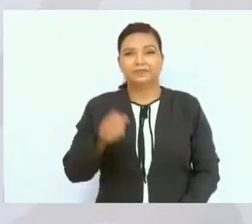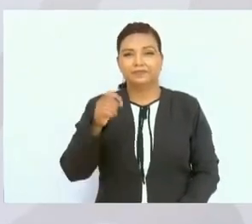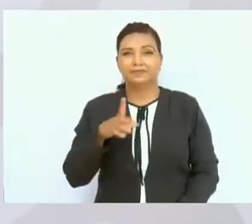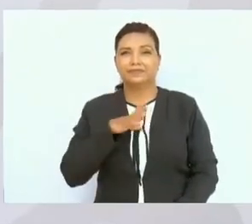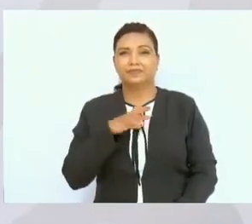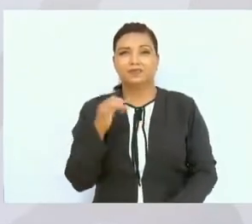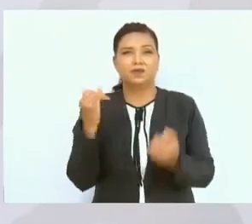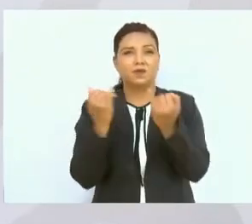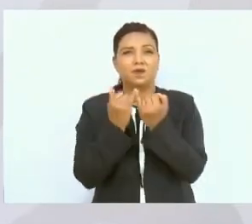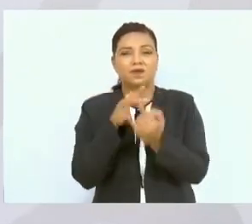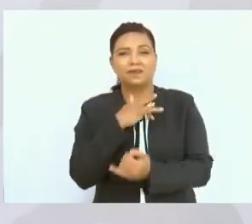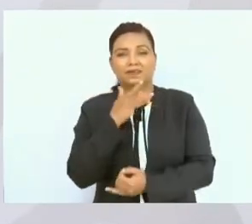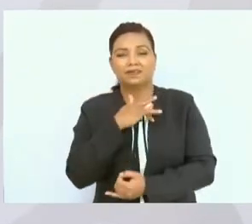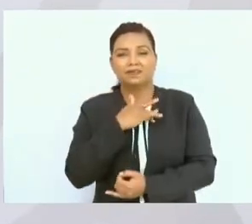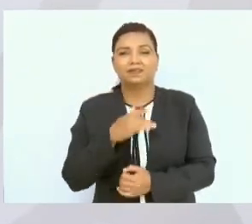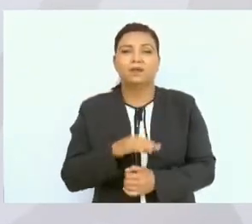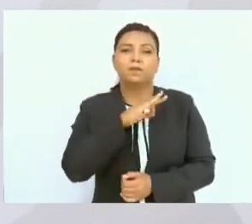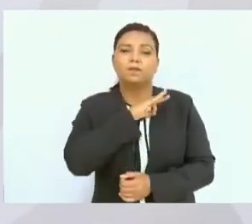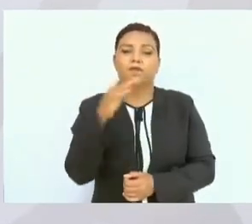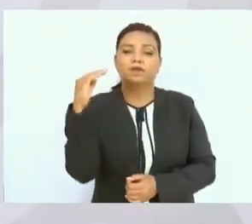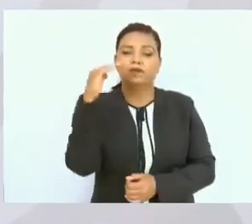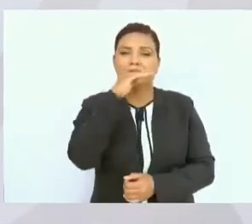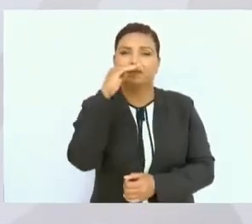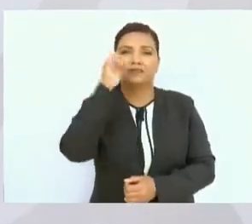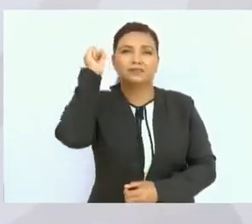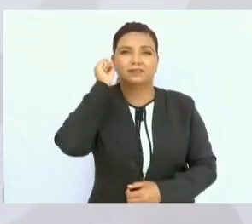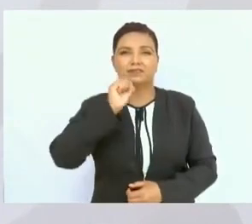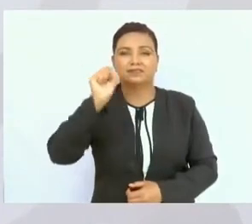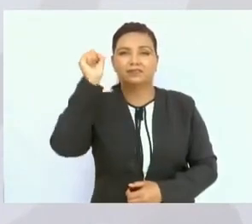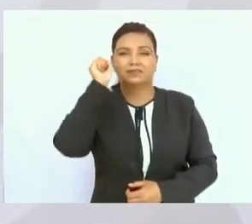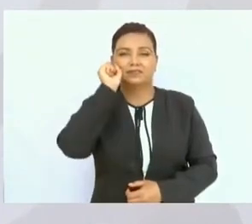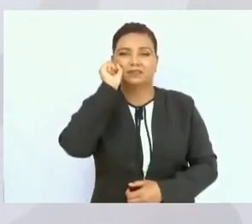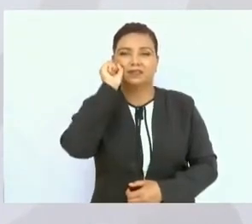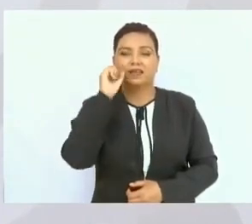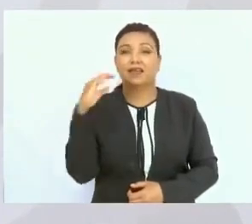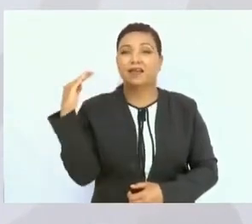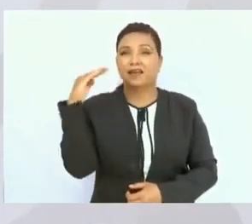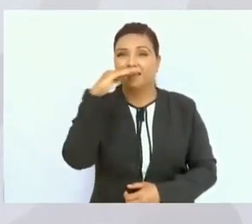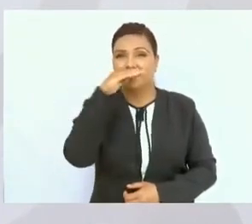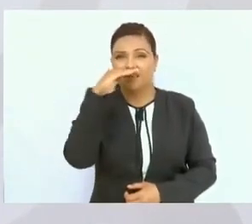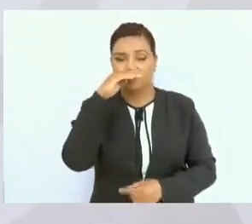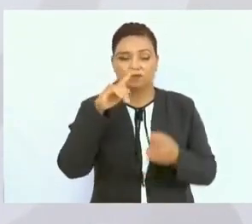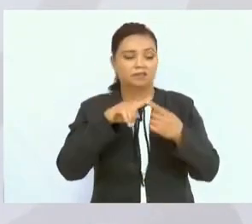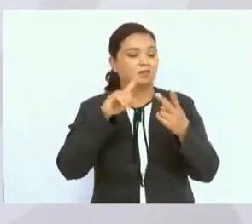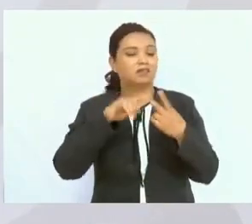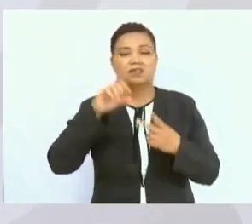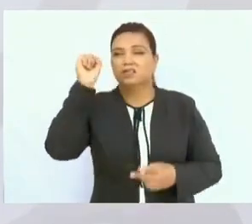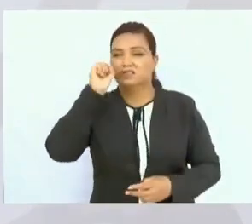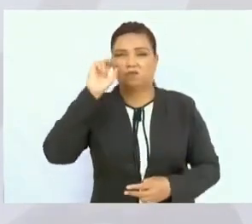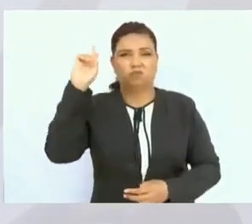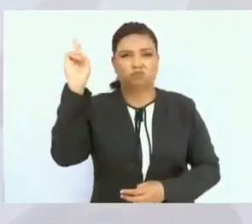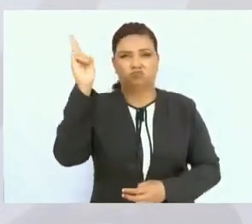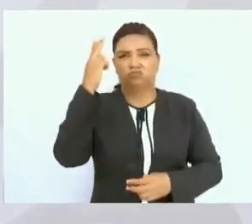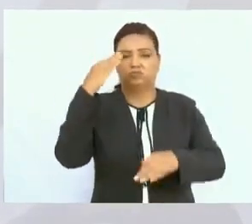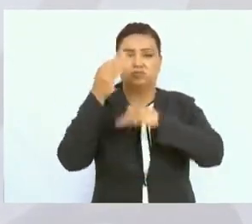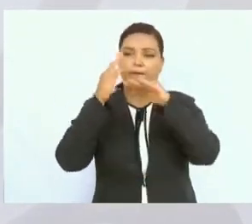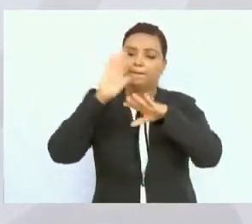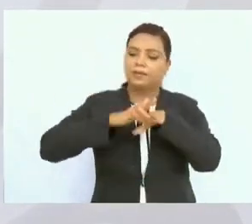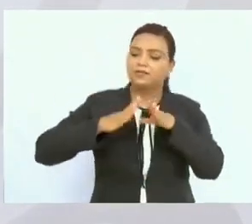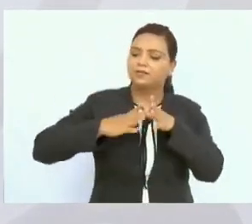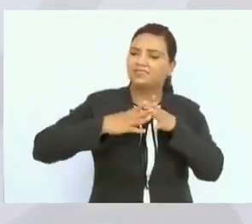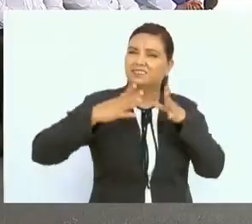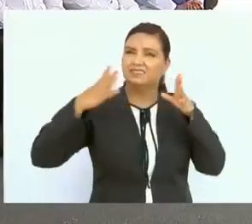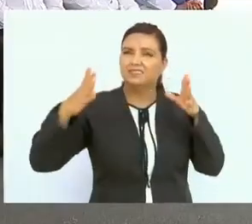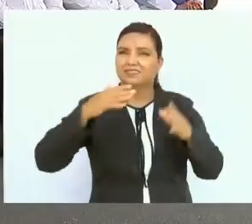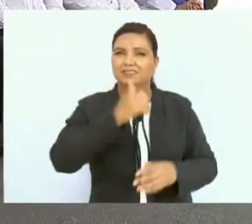en ese sentido, poder garantizar siempre la gratuidad y siempre la universalidad, ir creciendo cada vez